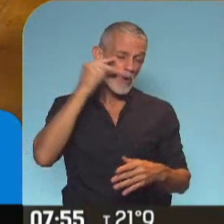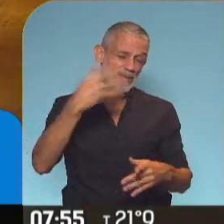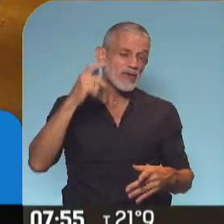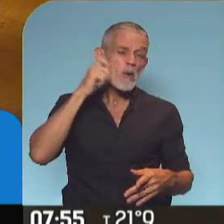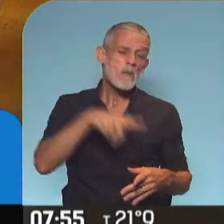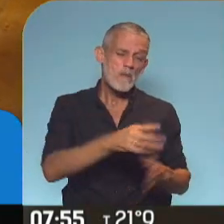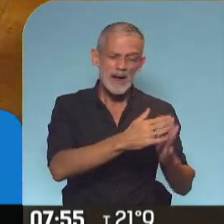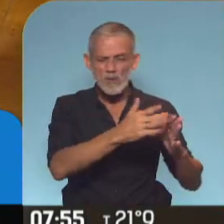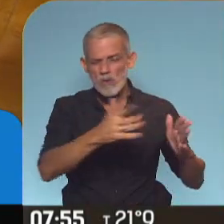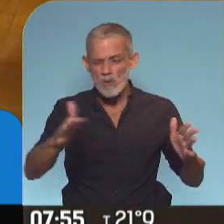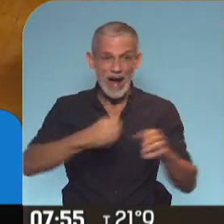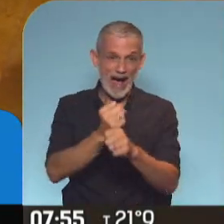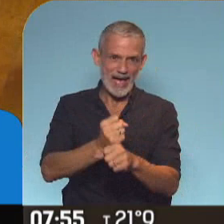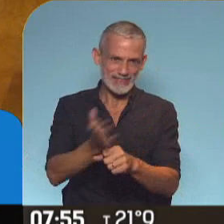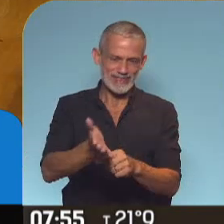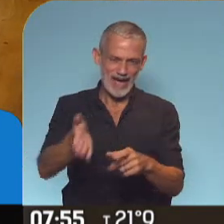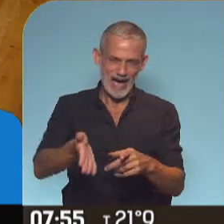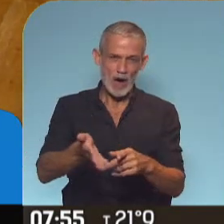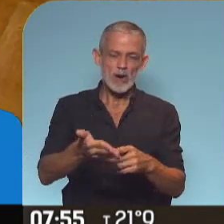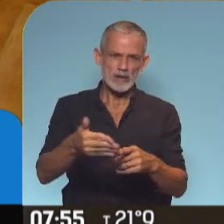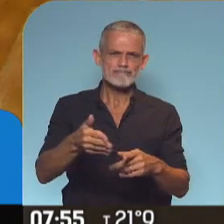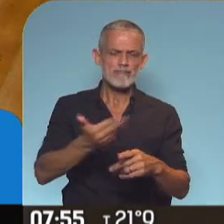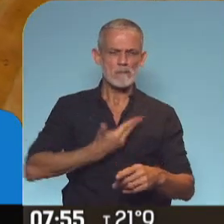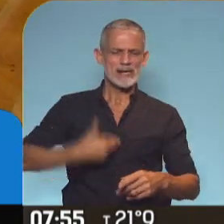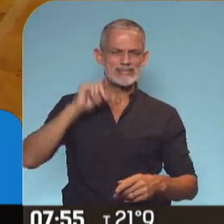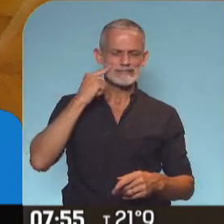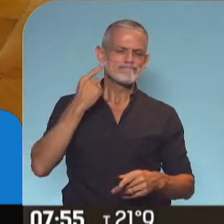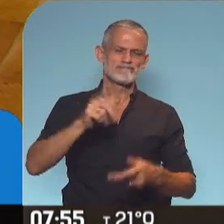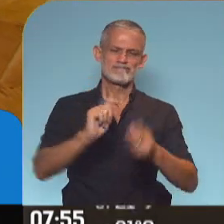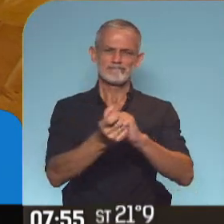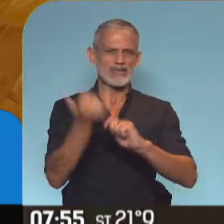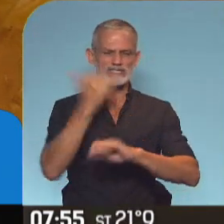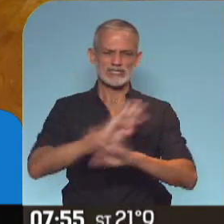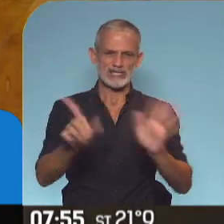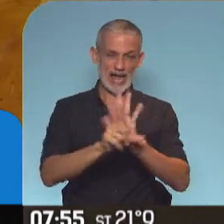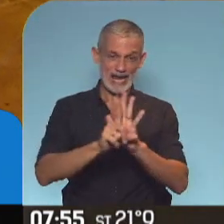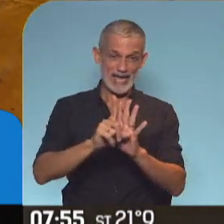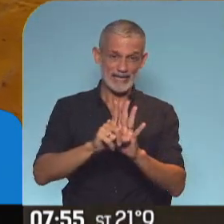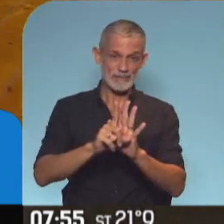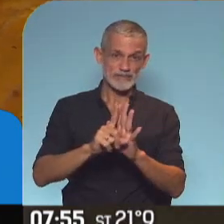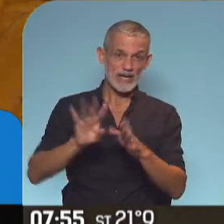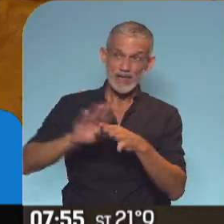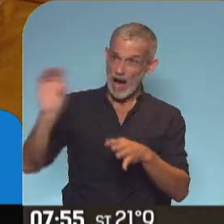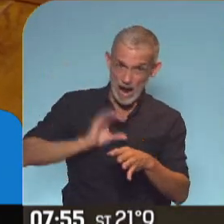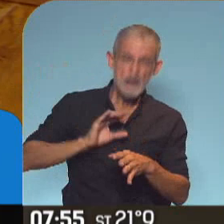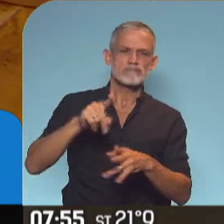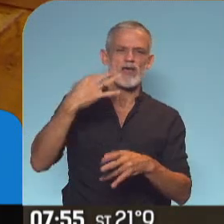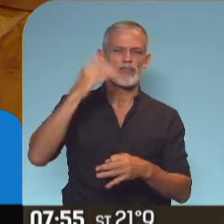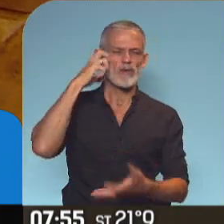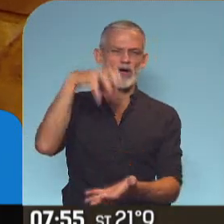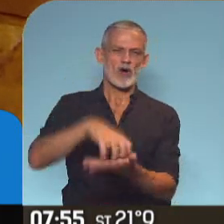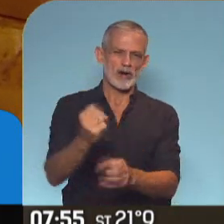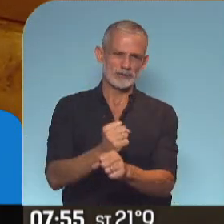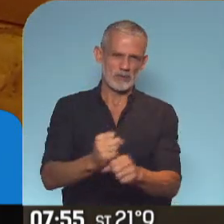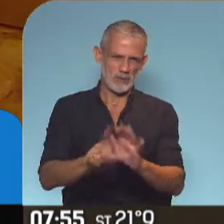siguió. Recién ahora, a través de la iniciativa presidencial, esto se cambió. Y esto permitió el disparatado